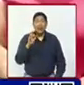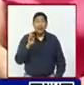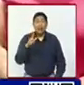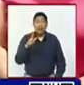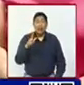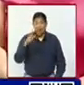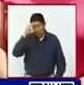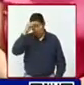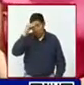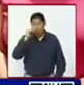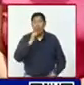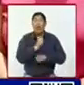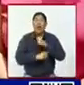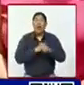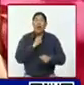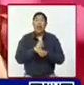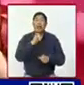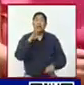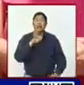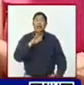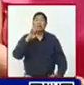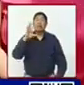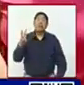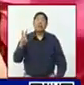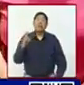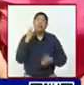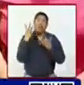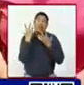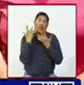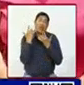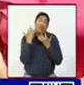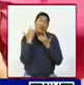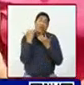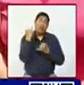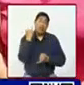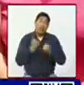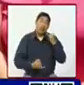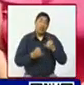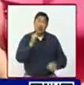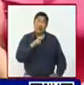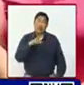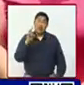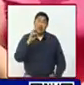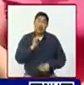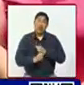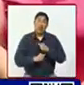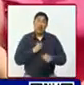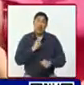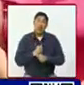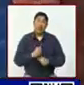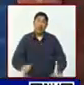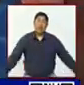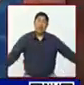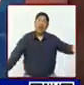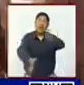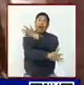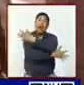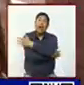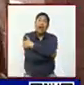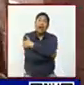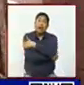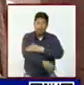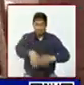tiene 96 años de edad y ha esperado los últimos 37 años el abrazo con su hijo.